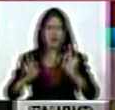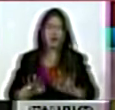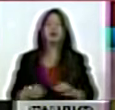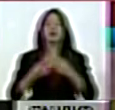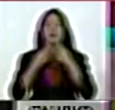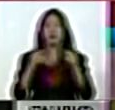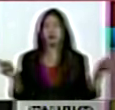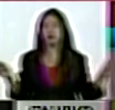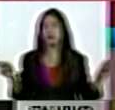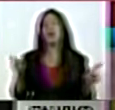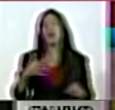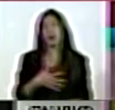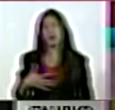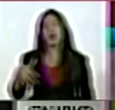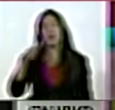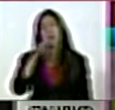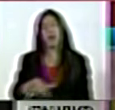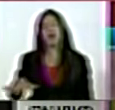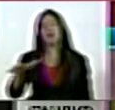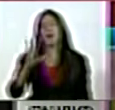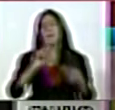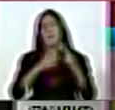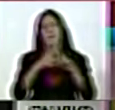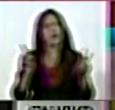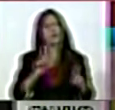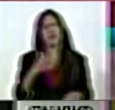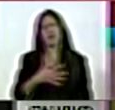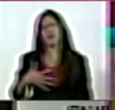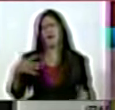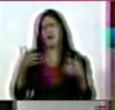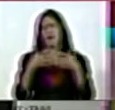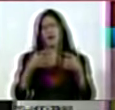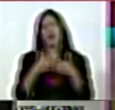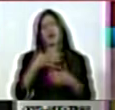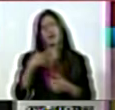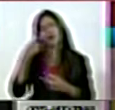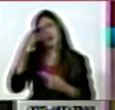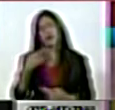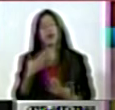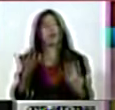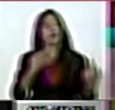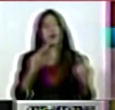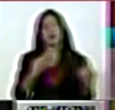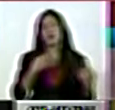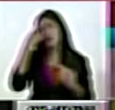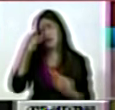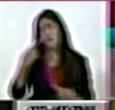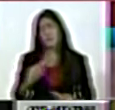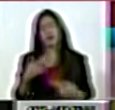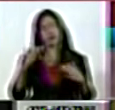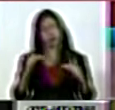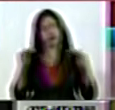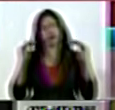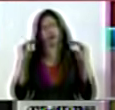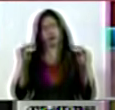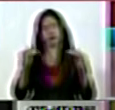exprese lo que quiere el pueblo de Estados Unidos, que quiere paz, no quiere más guerra, que quiere respeto. Yo quiero unas relaciones de respeto, de altura,